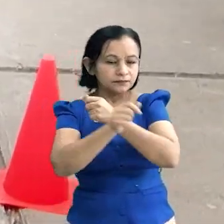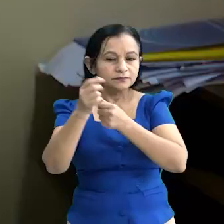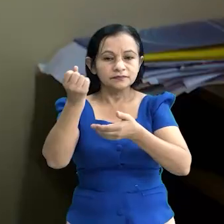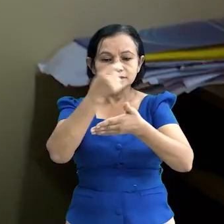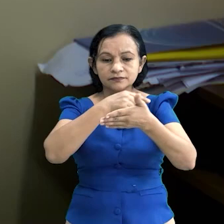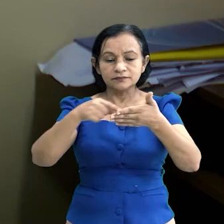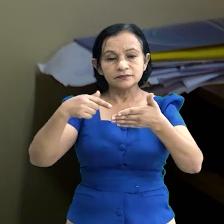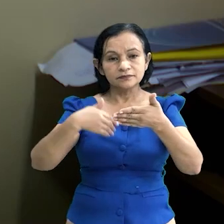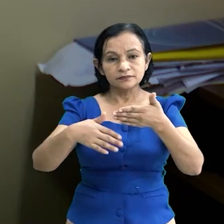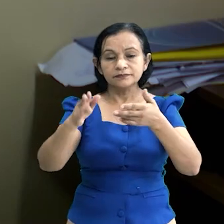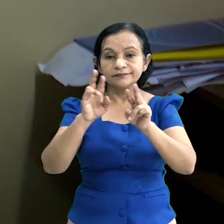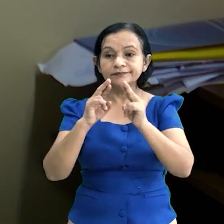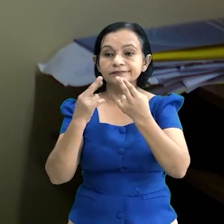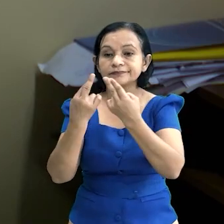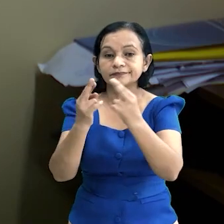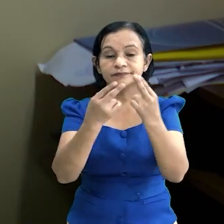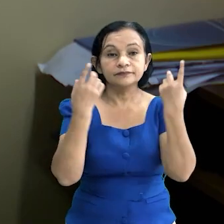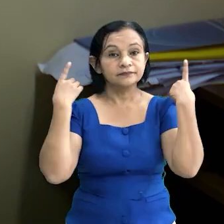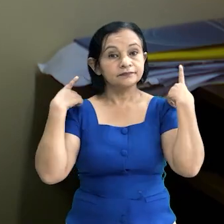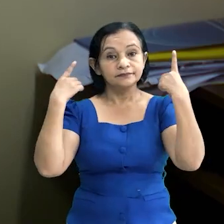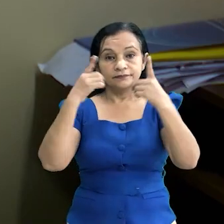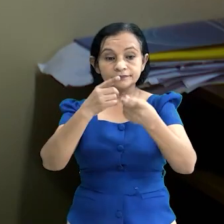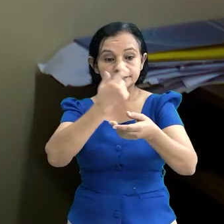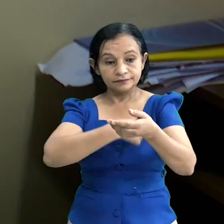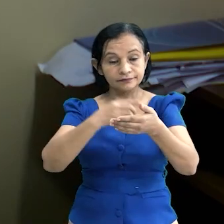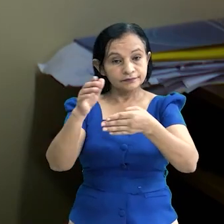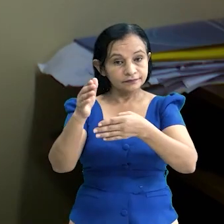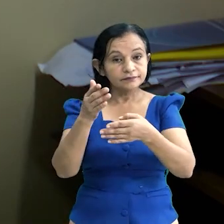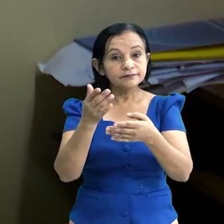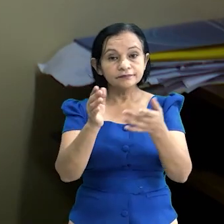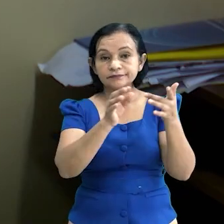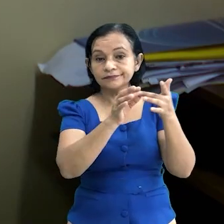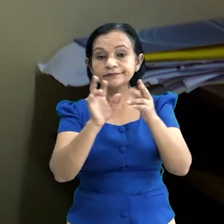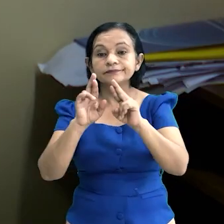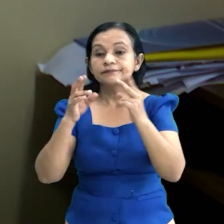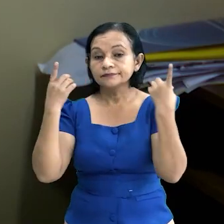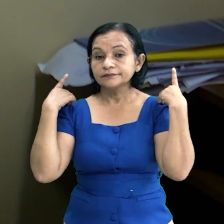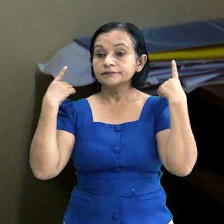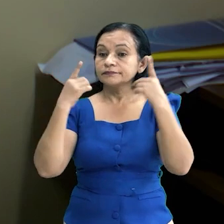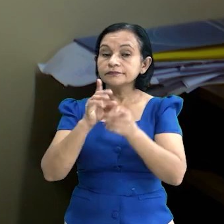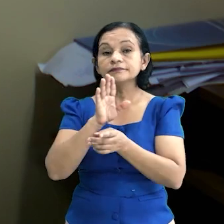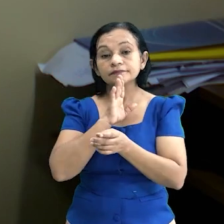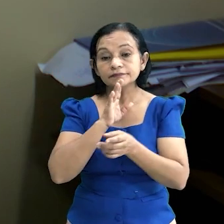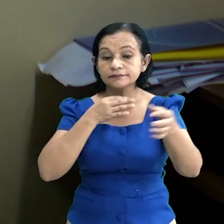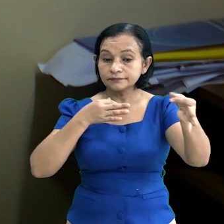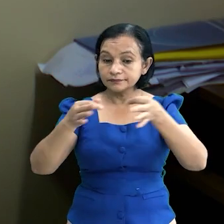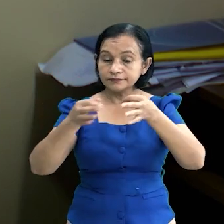semana vamos a tener encuentro con los directores, un encuentro especial para hablarles de este tema